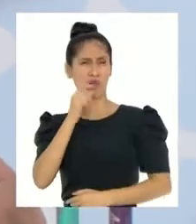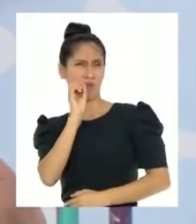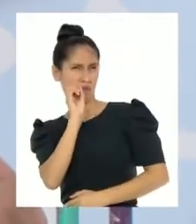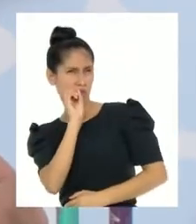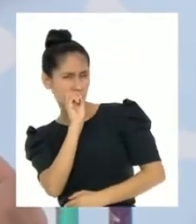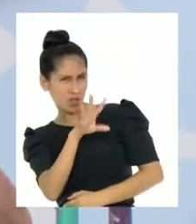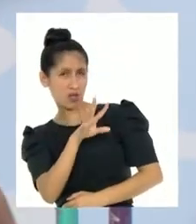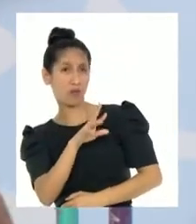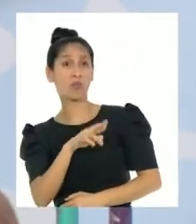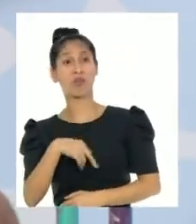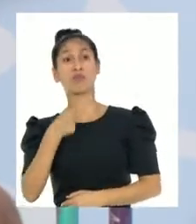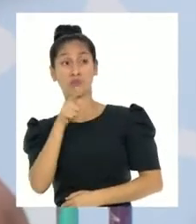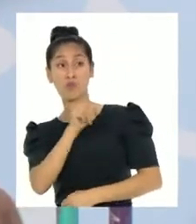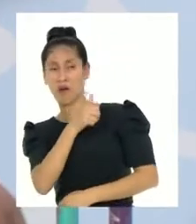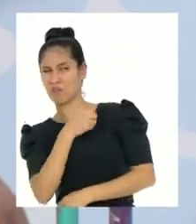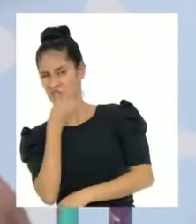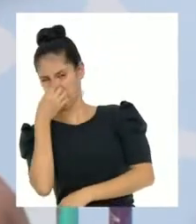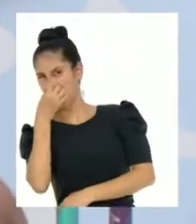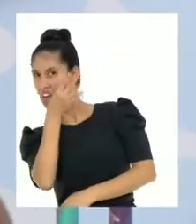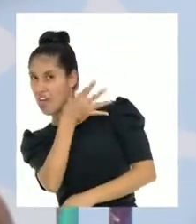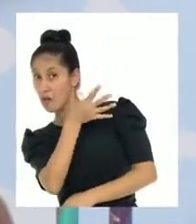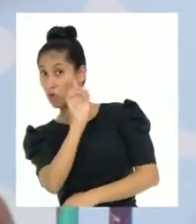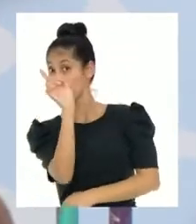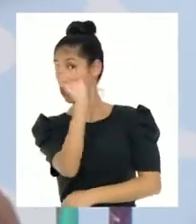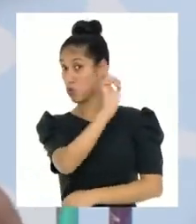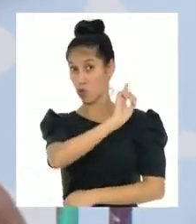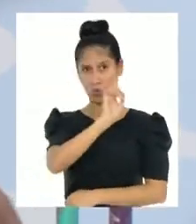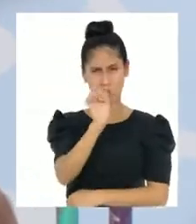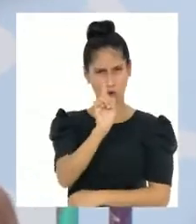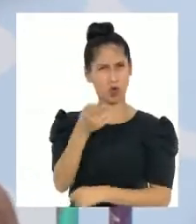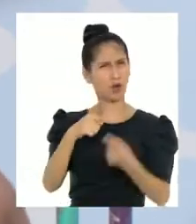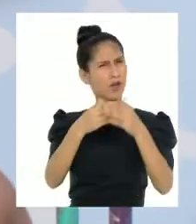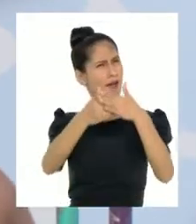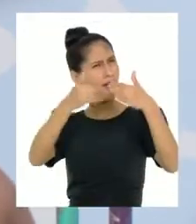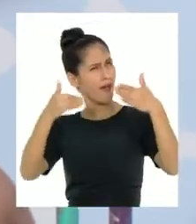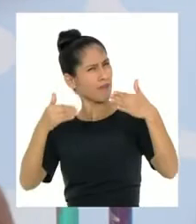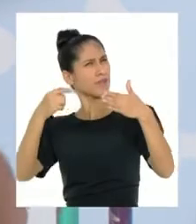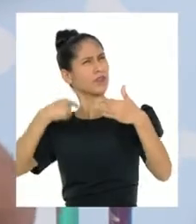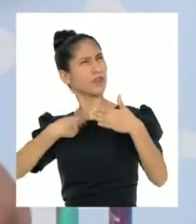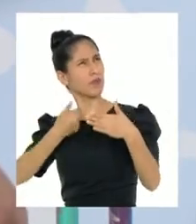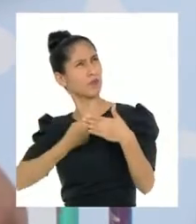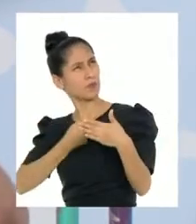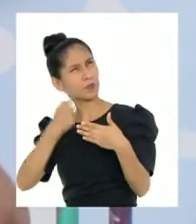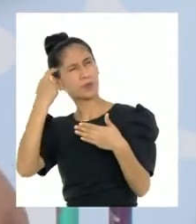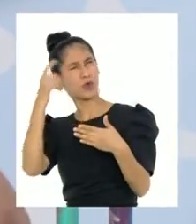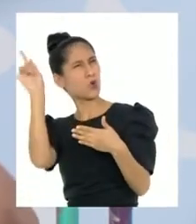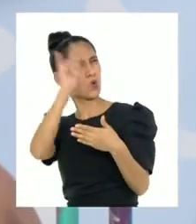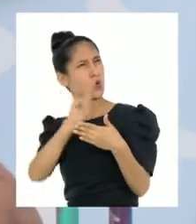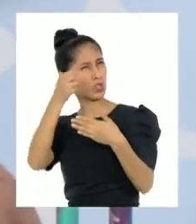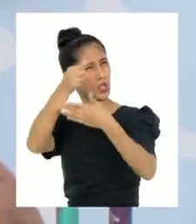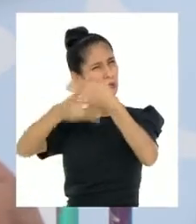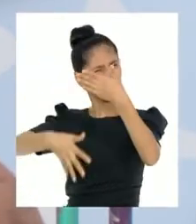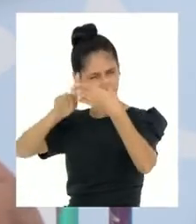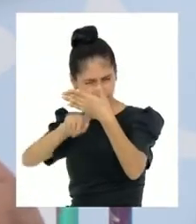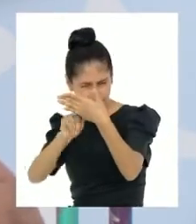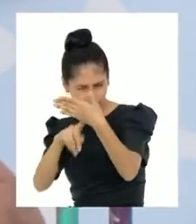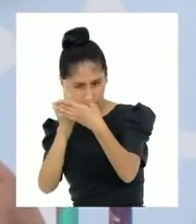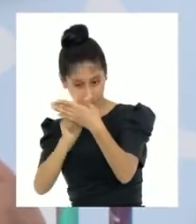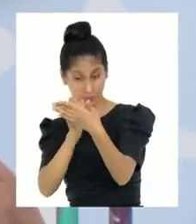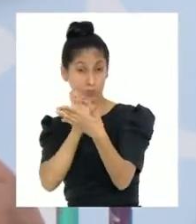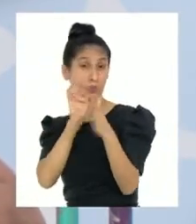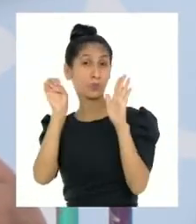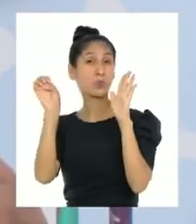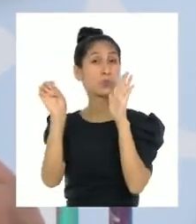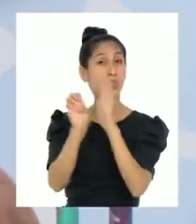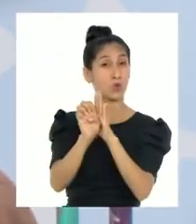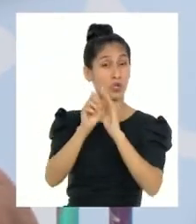lo aprendido hoy, debo ser más convincente, utilizando argumentos de autoridad. Por ejemplo, para dejar claros los efectos que